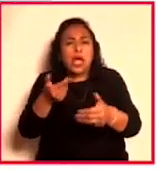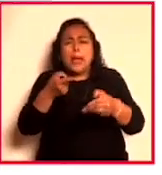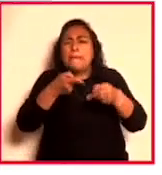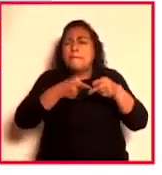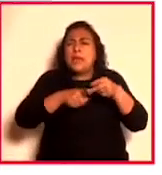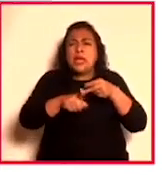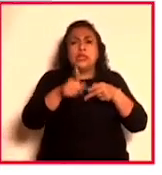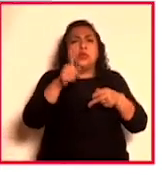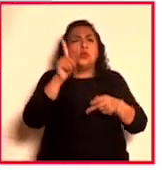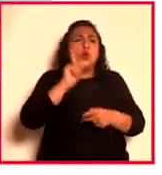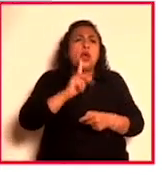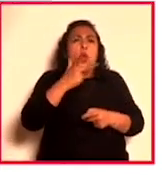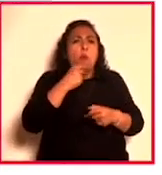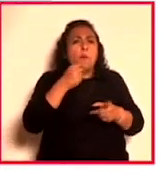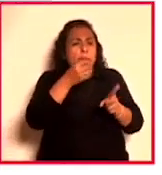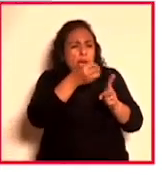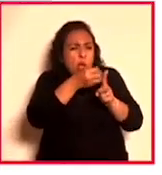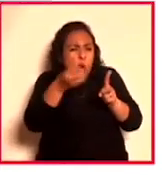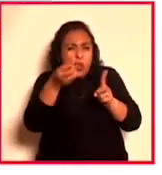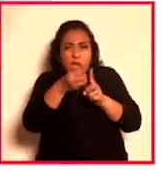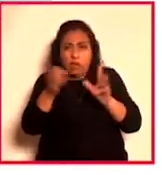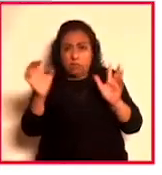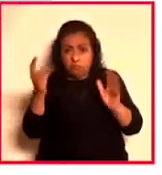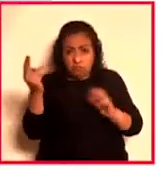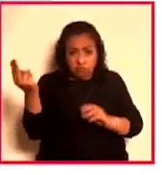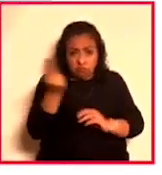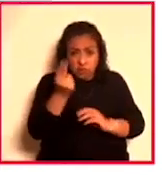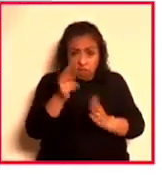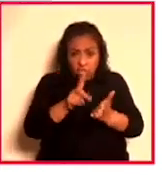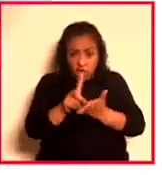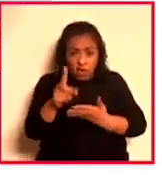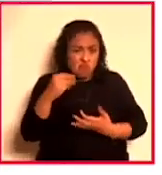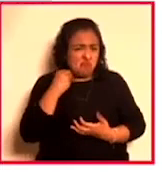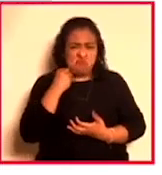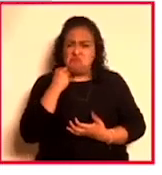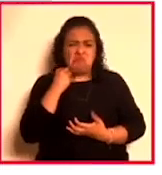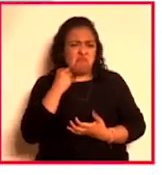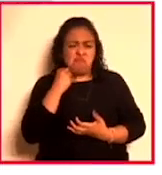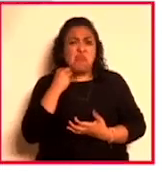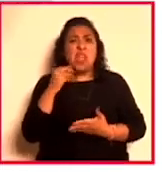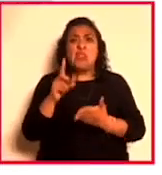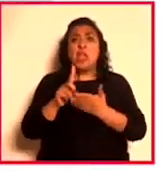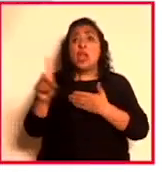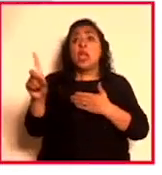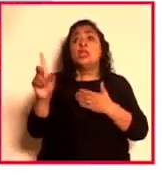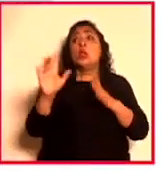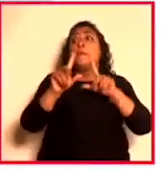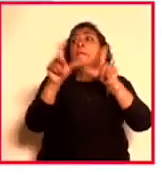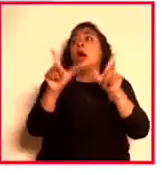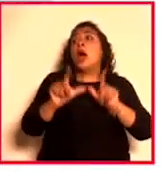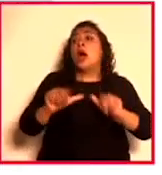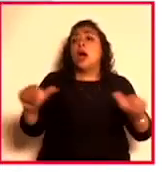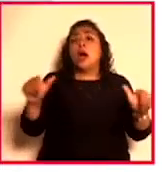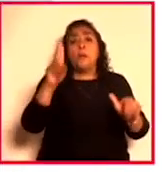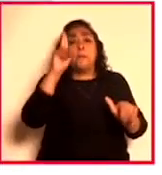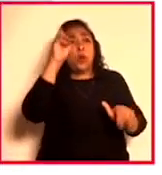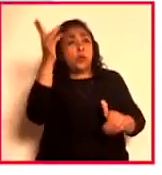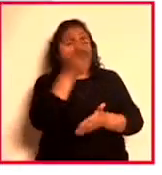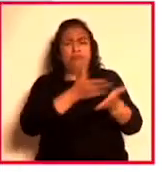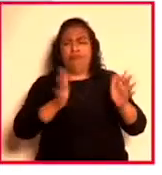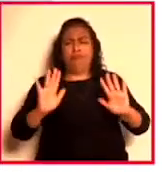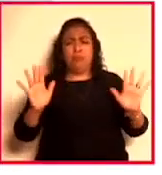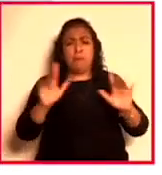mujeres a organizarse? No requirieron del derecho. Y no es que el derecho haya puesto paz o haya promovido la cooperación. La paz